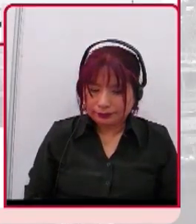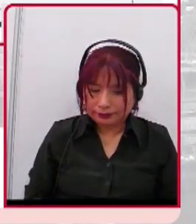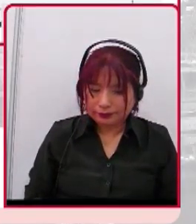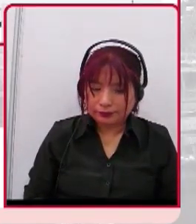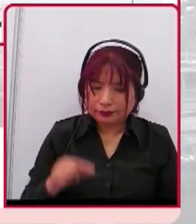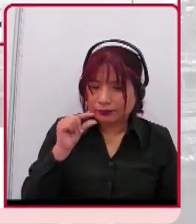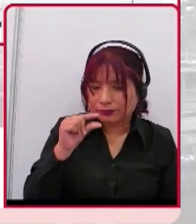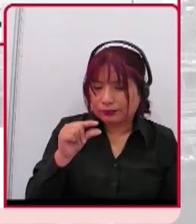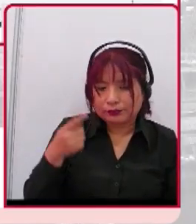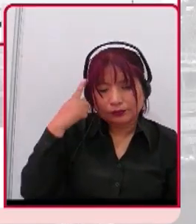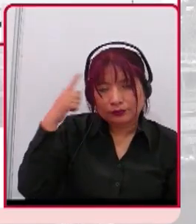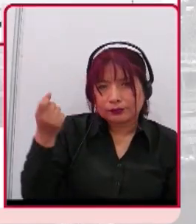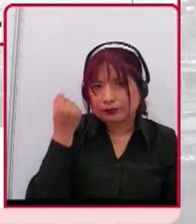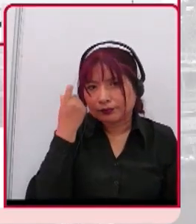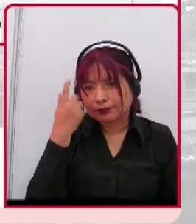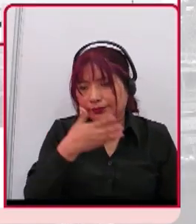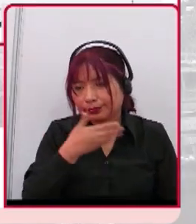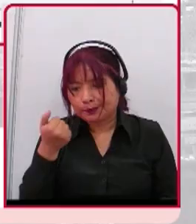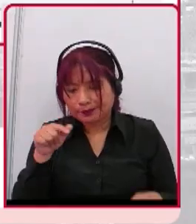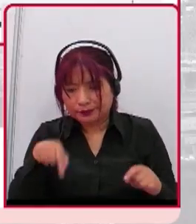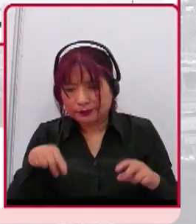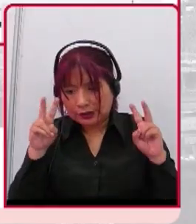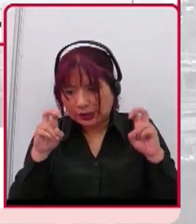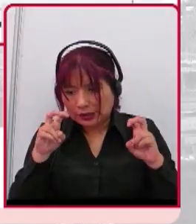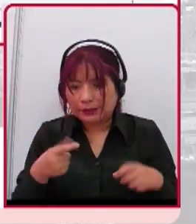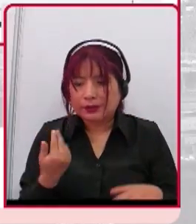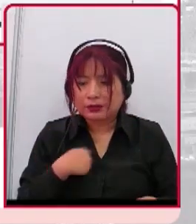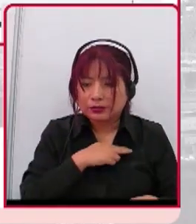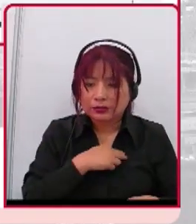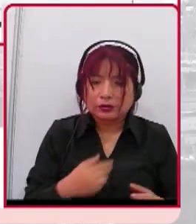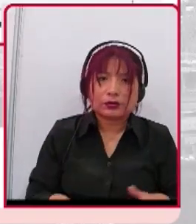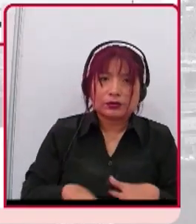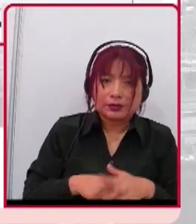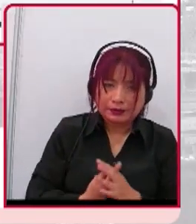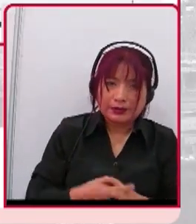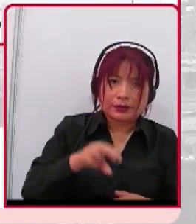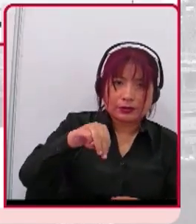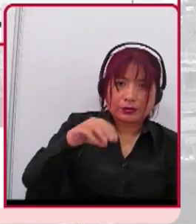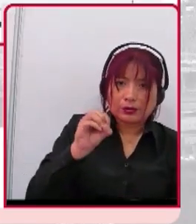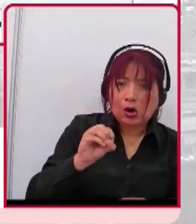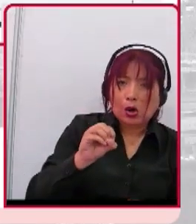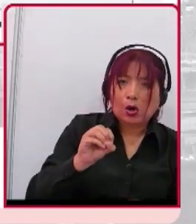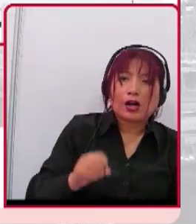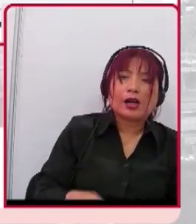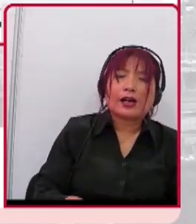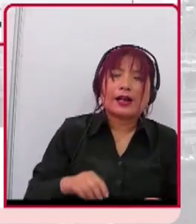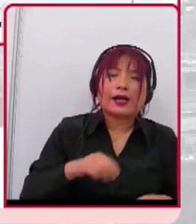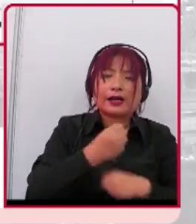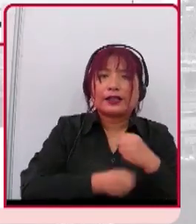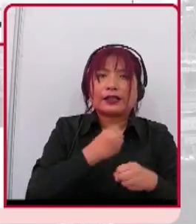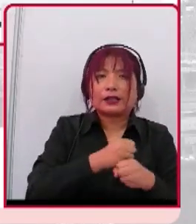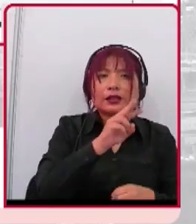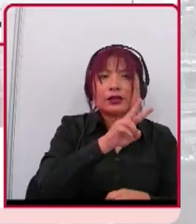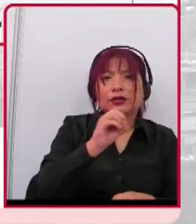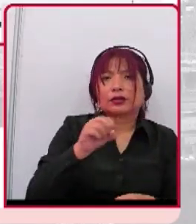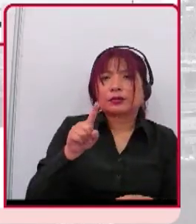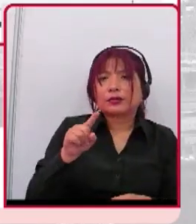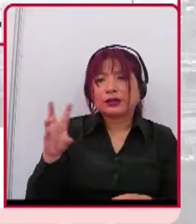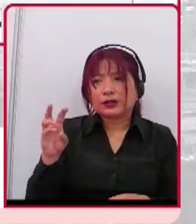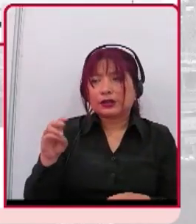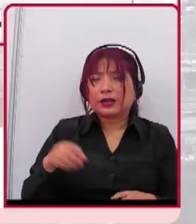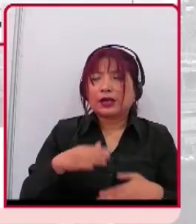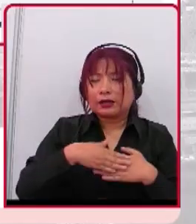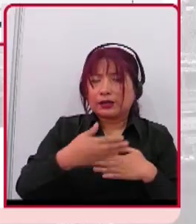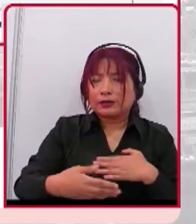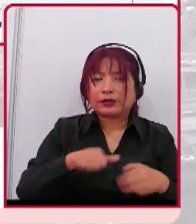Un poco para entrar en contexto, nosotros arrancamos la planta de molibdeno en el año 2016, ¿sí? Y a lo largo de